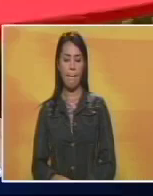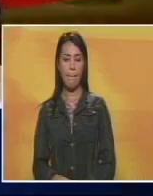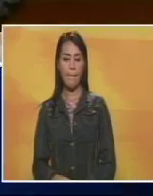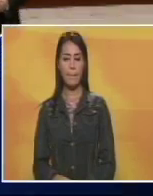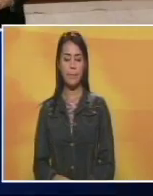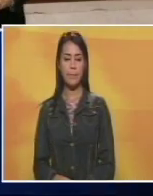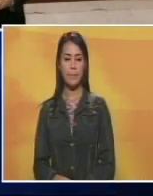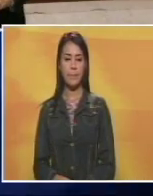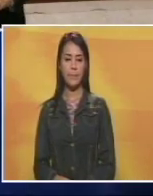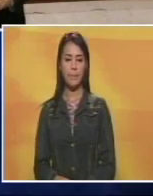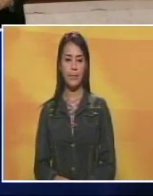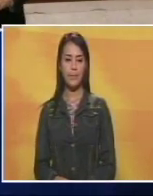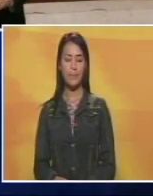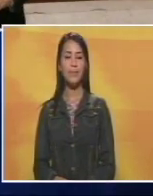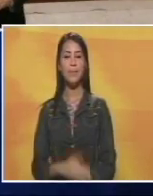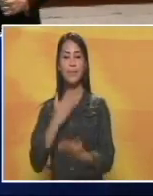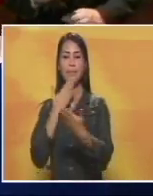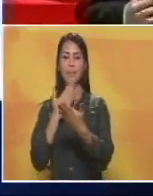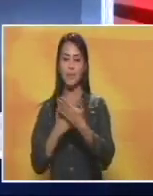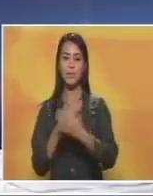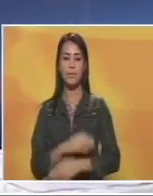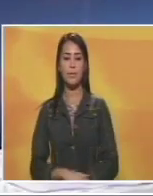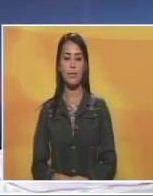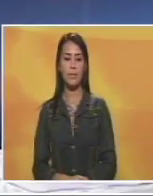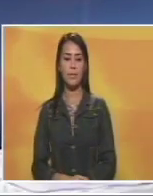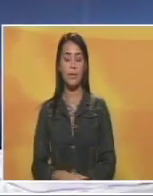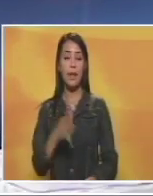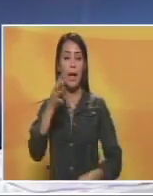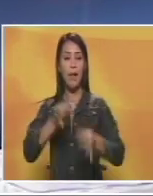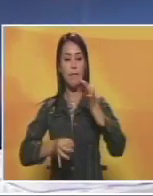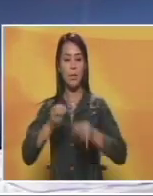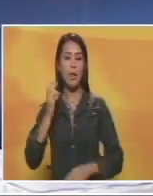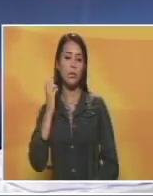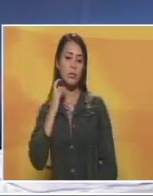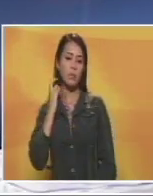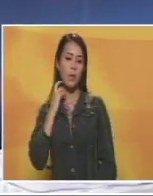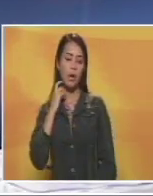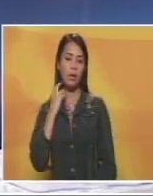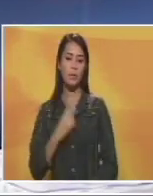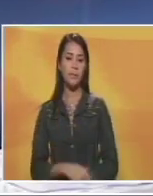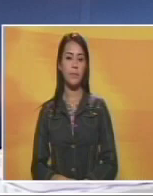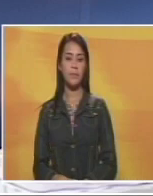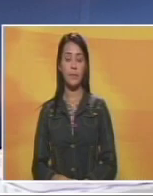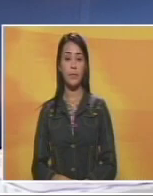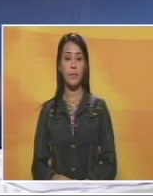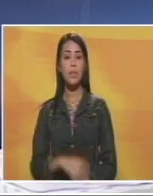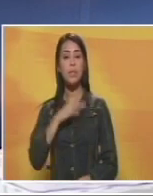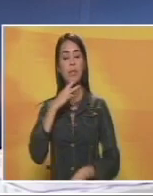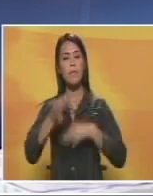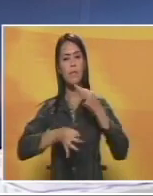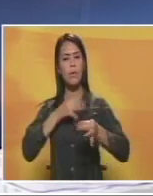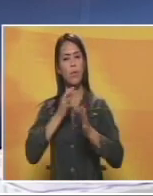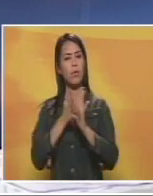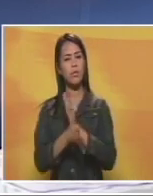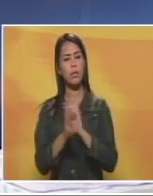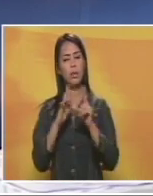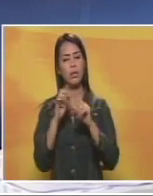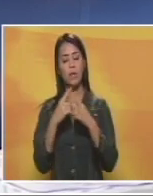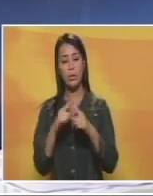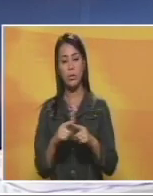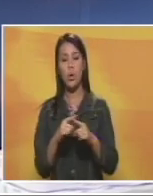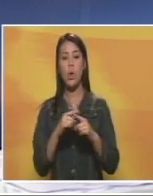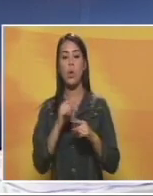emisión meridiana de Noticiero Venevisión. Muchísimas gracias, Manuel. El fiscal general de la República, Tarek William Saab, ofreció detalles sobre el caso número